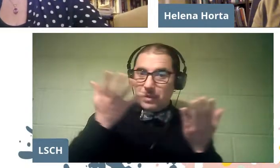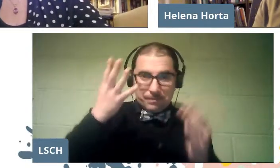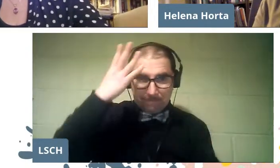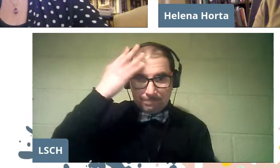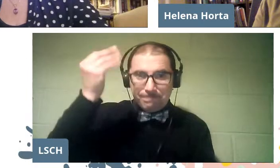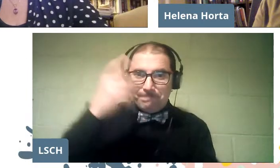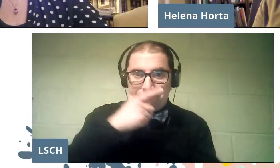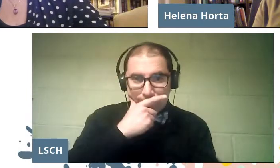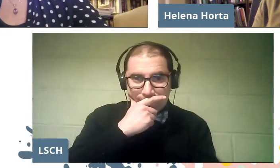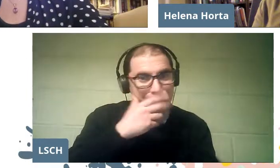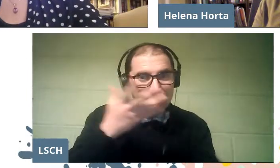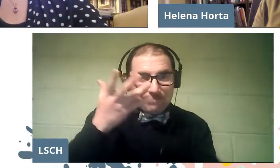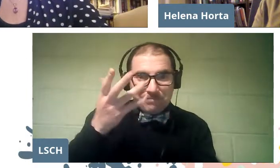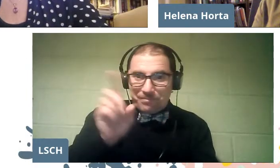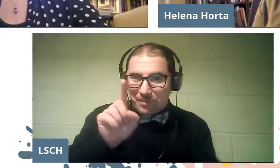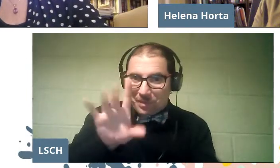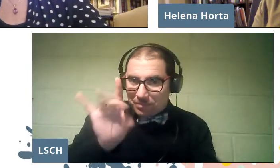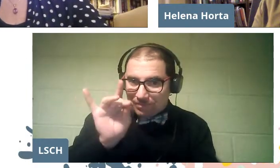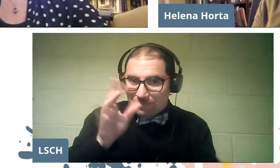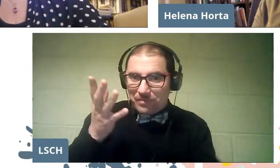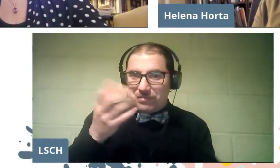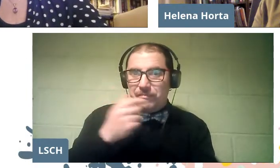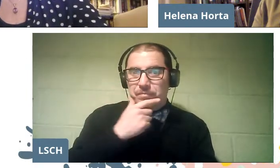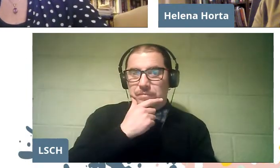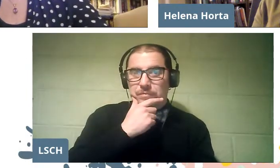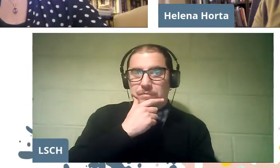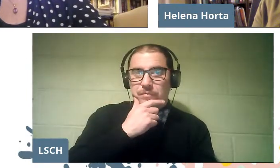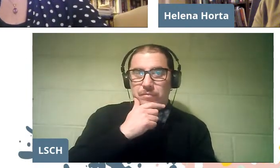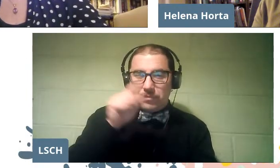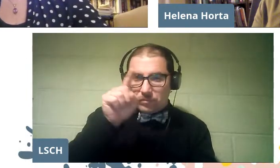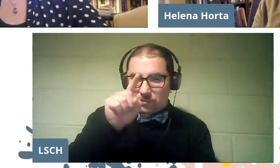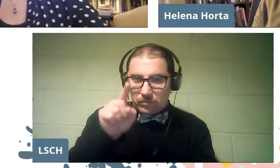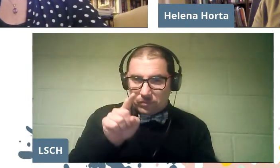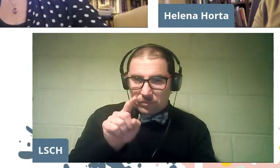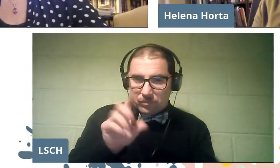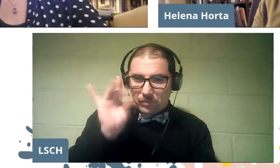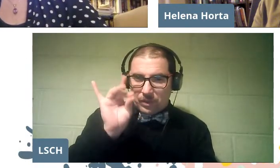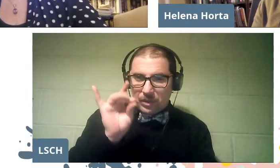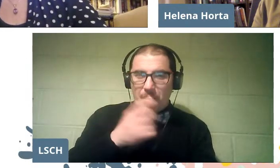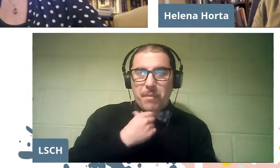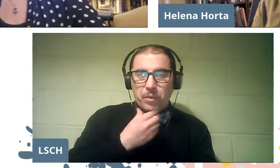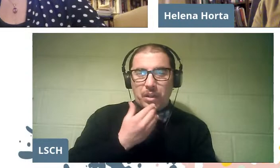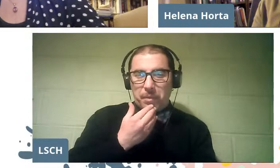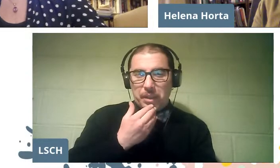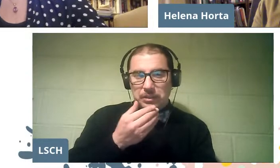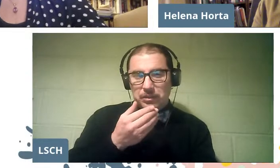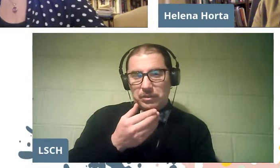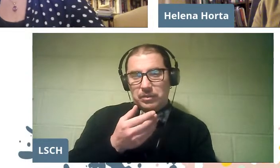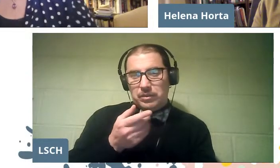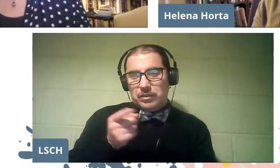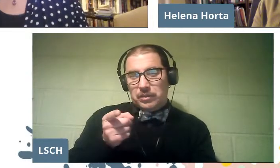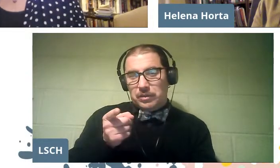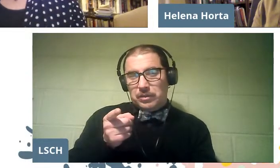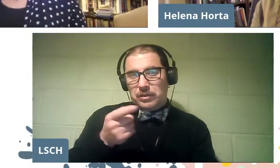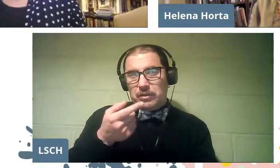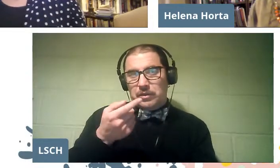Se me perdió. Pero mira, aquí encontré una que me encanta. A ver si nos das unos